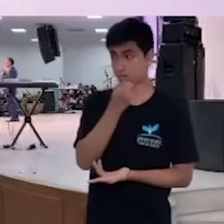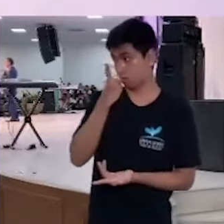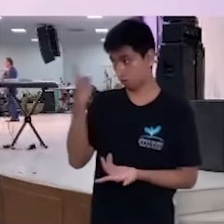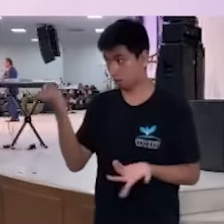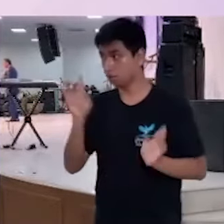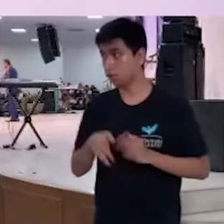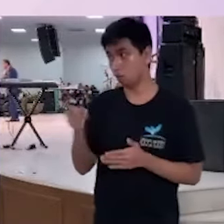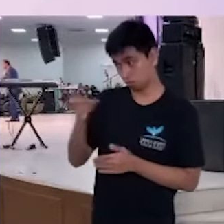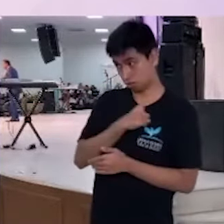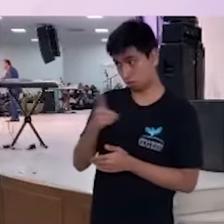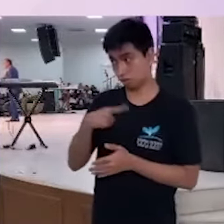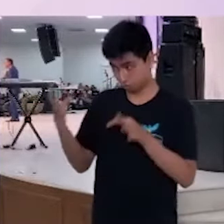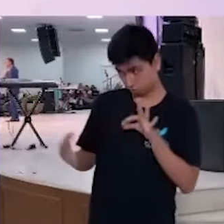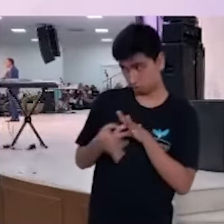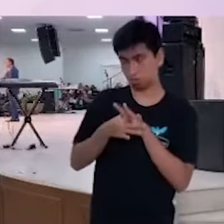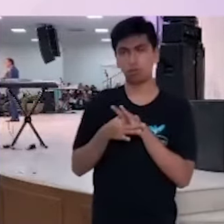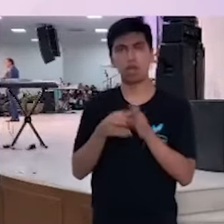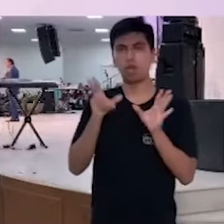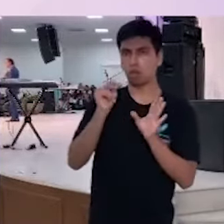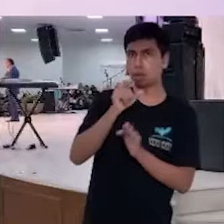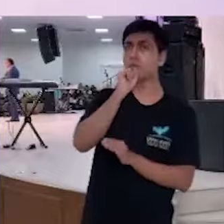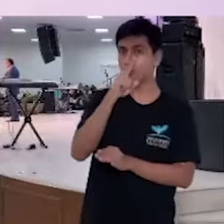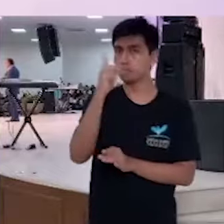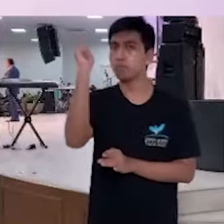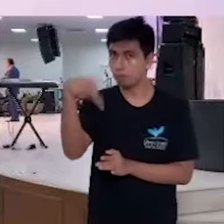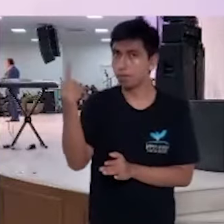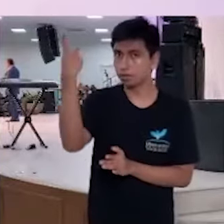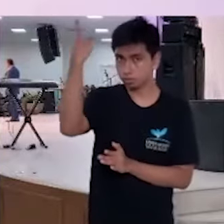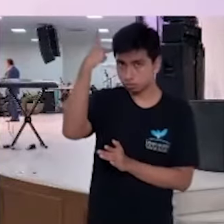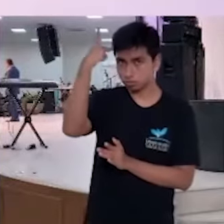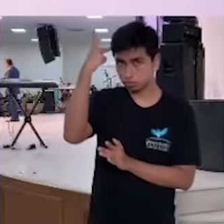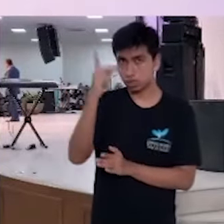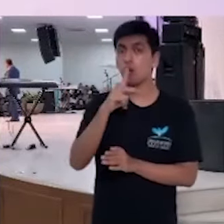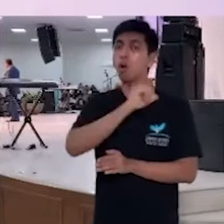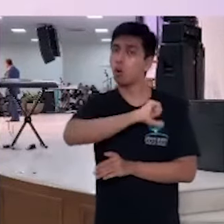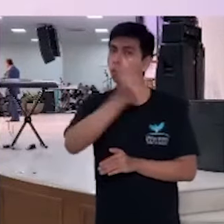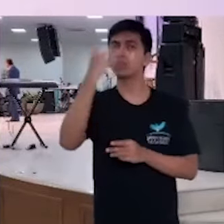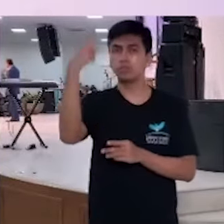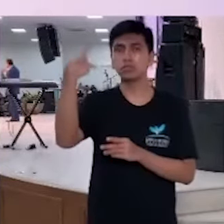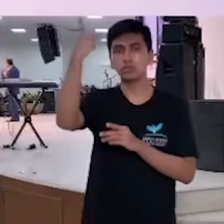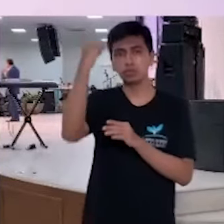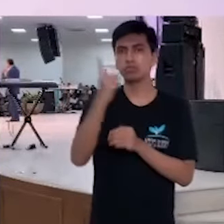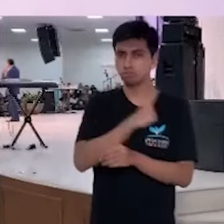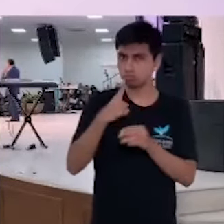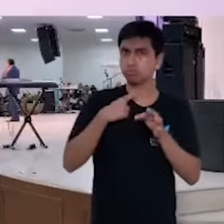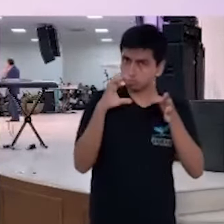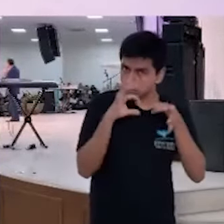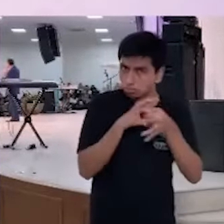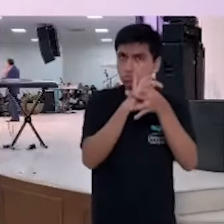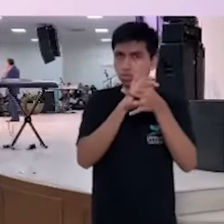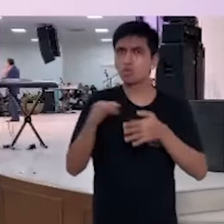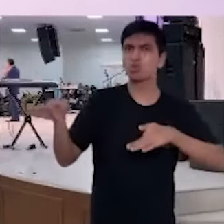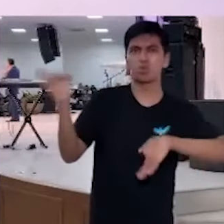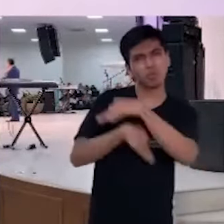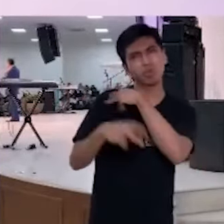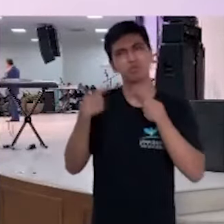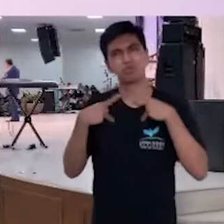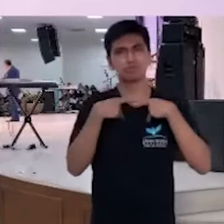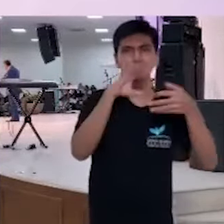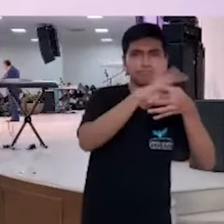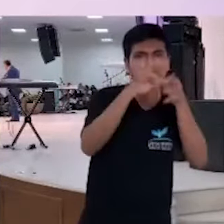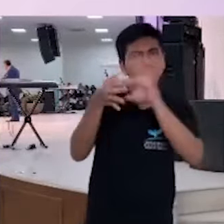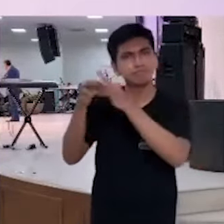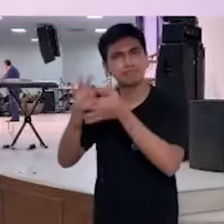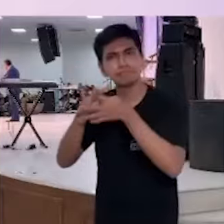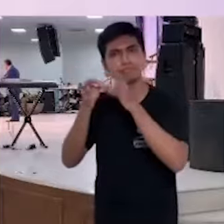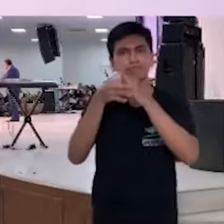y también me está hablando a mí como pastor de una iglesia. Repito, Dios ha puesto autoridades sobre nosotros, lo